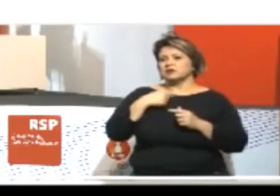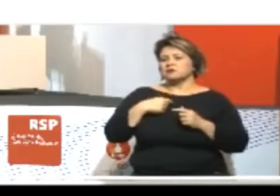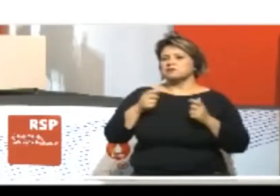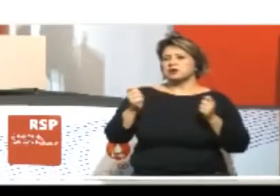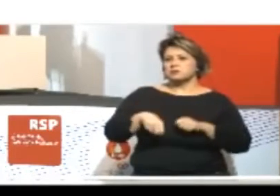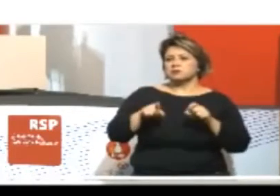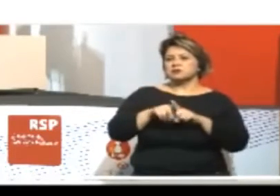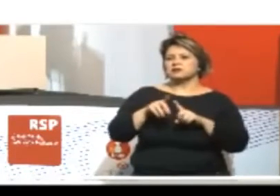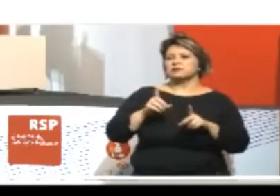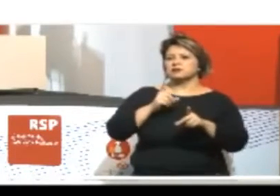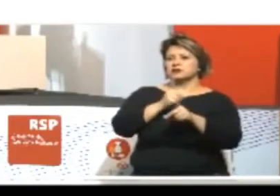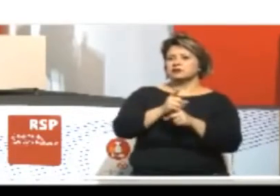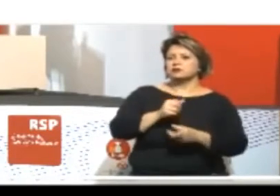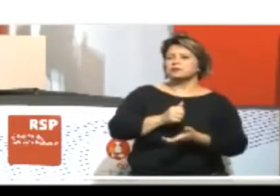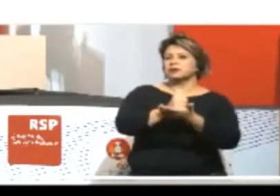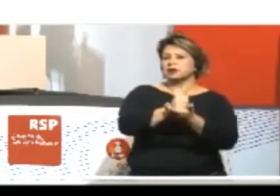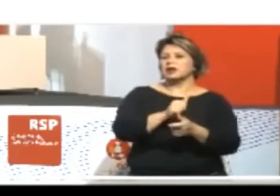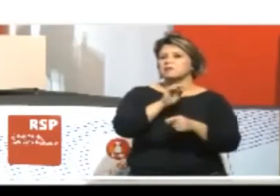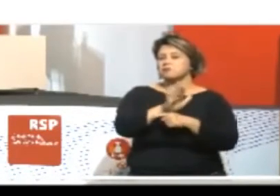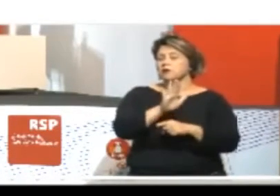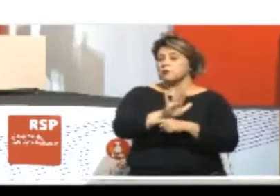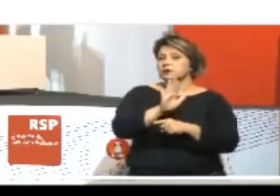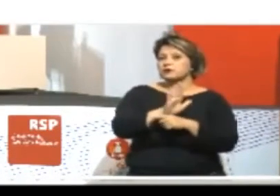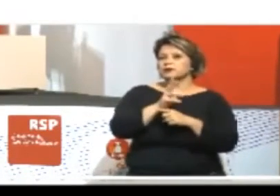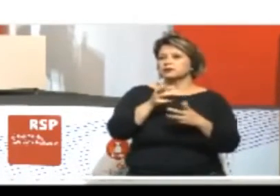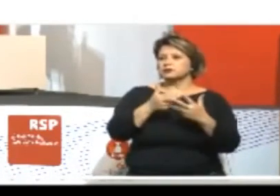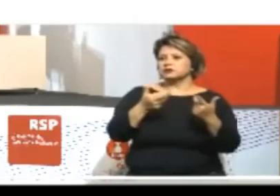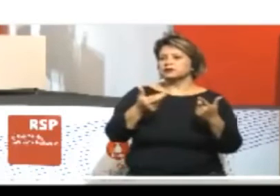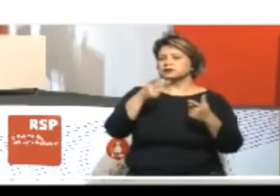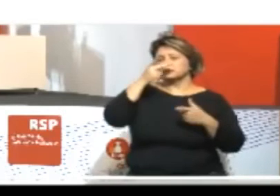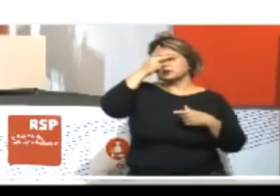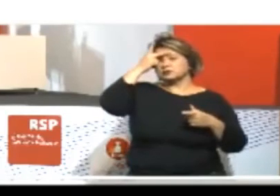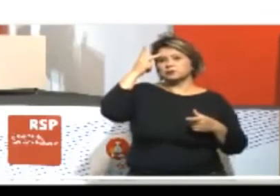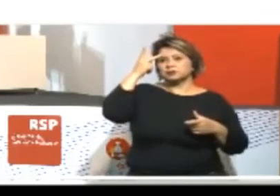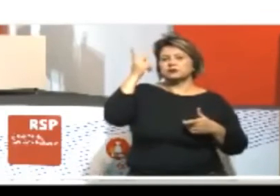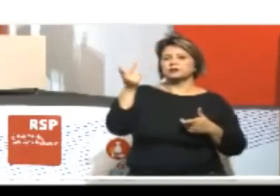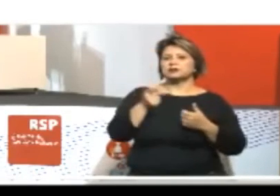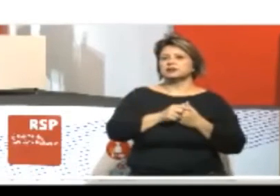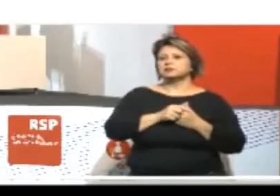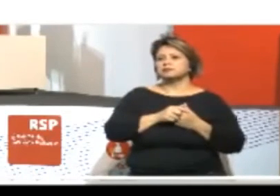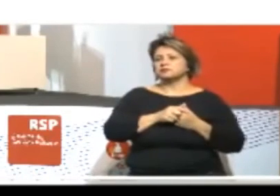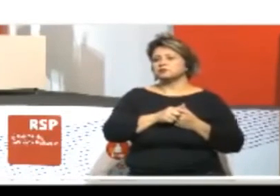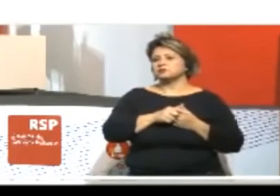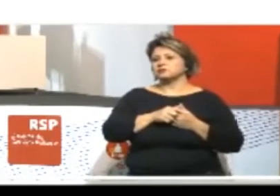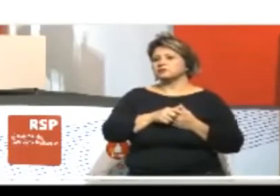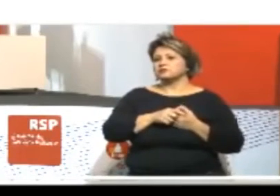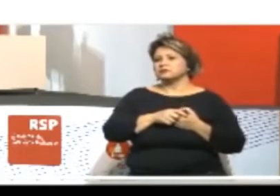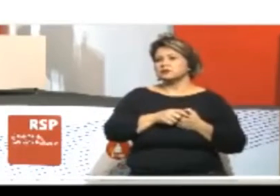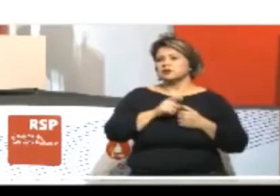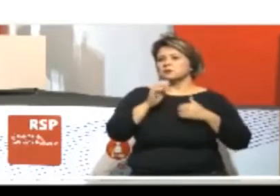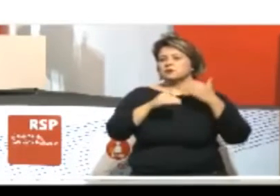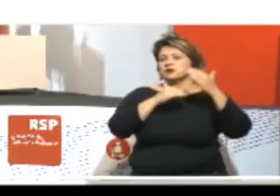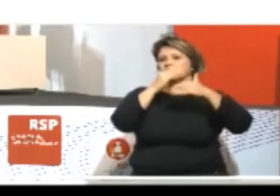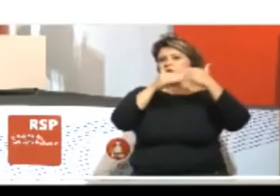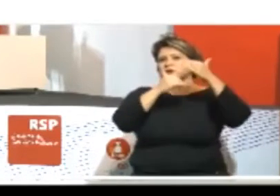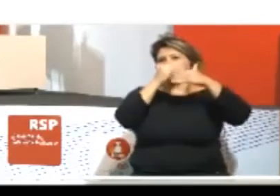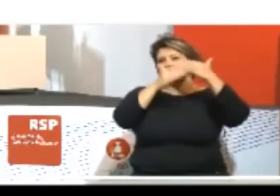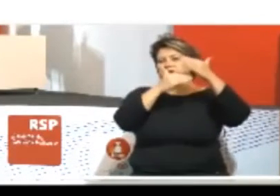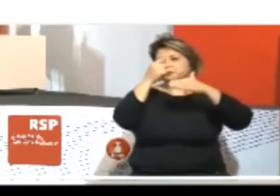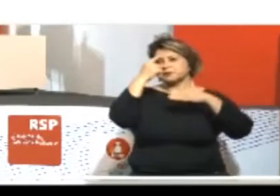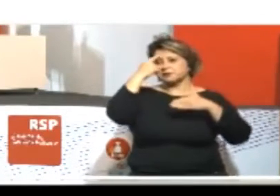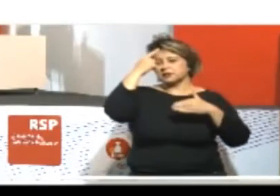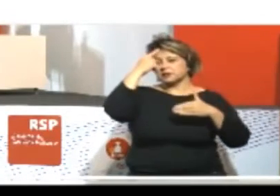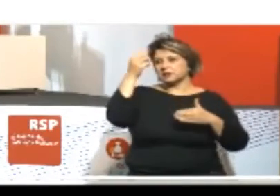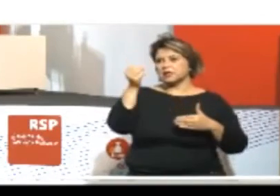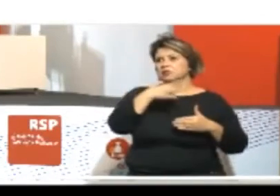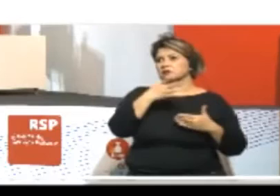apoyo de los ciudadanos para promover una innovación en particular.